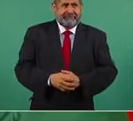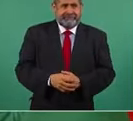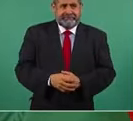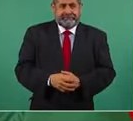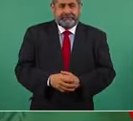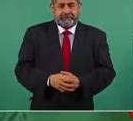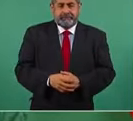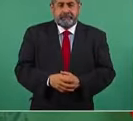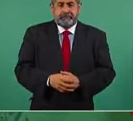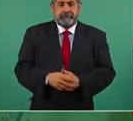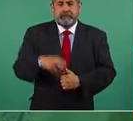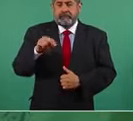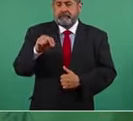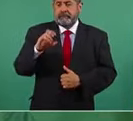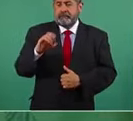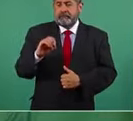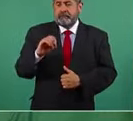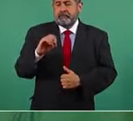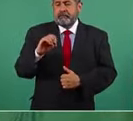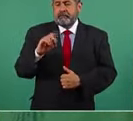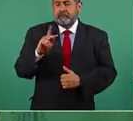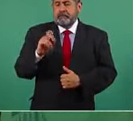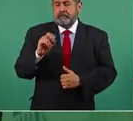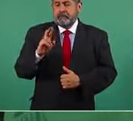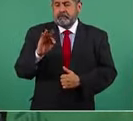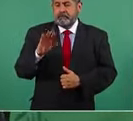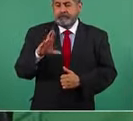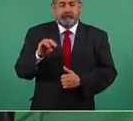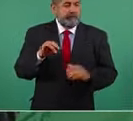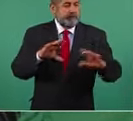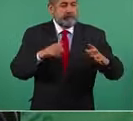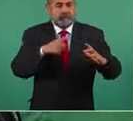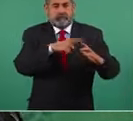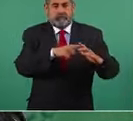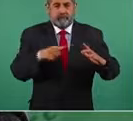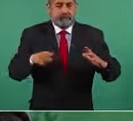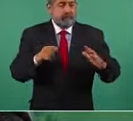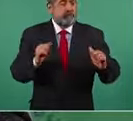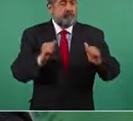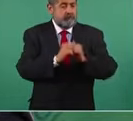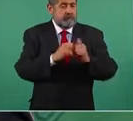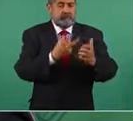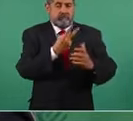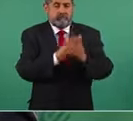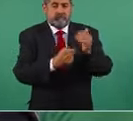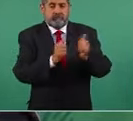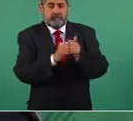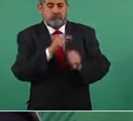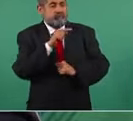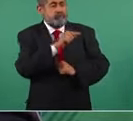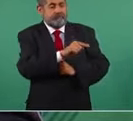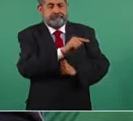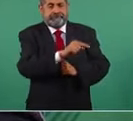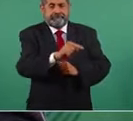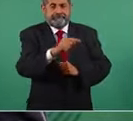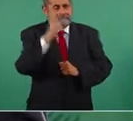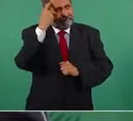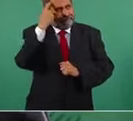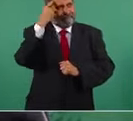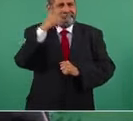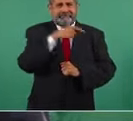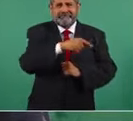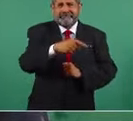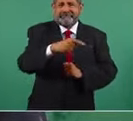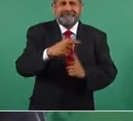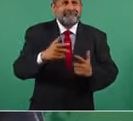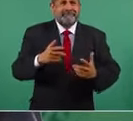El neoliberalismo o neoporfirismo trajo aparejada una concepción